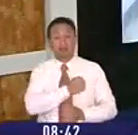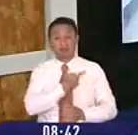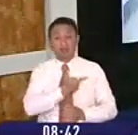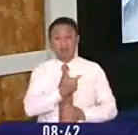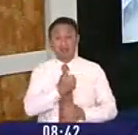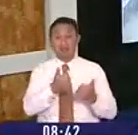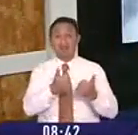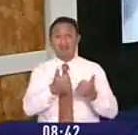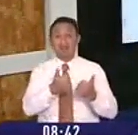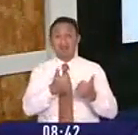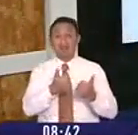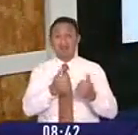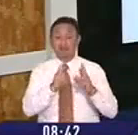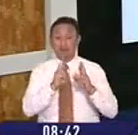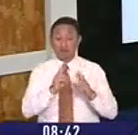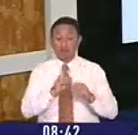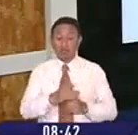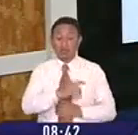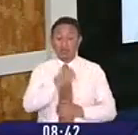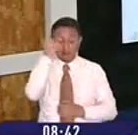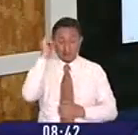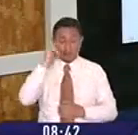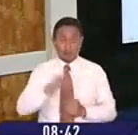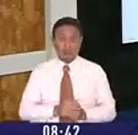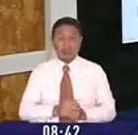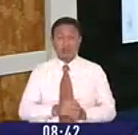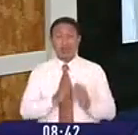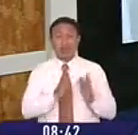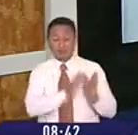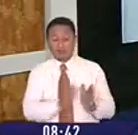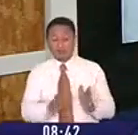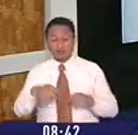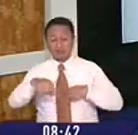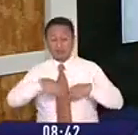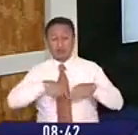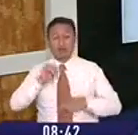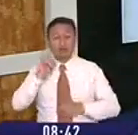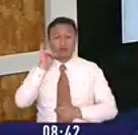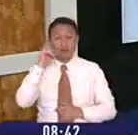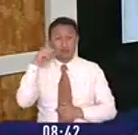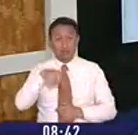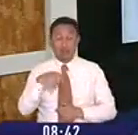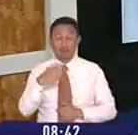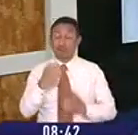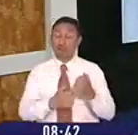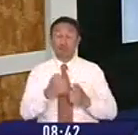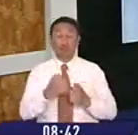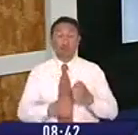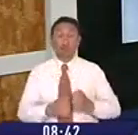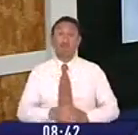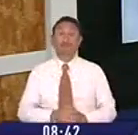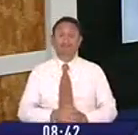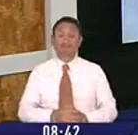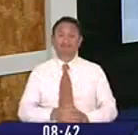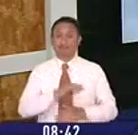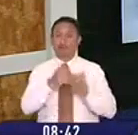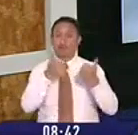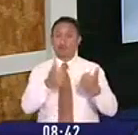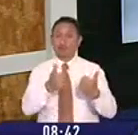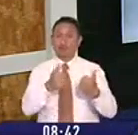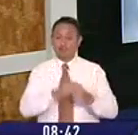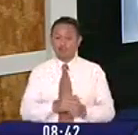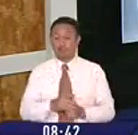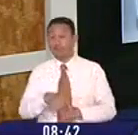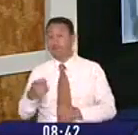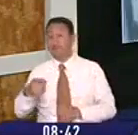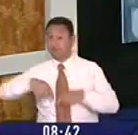bien, ojalá esa misma iniciativa lo haga en el ordenamiento del tráfico de Sangolquí, que es un desastre en muchas zonas. Así que todo bien por un lado, pero lo